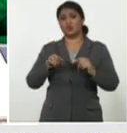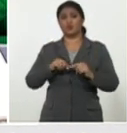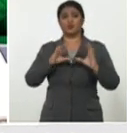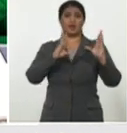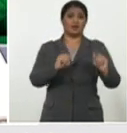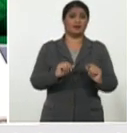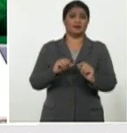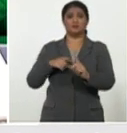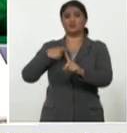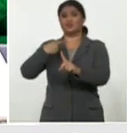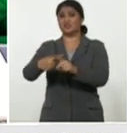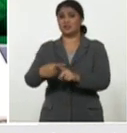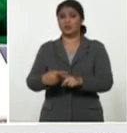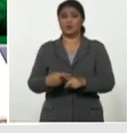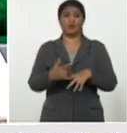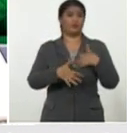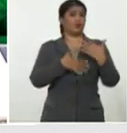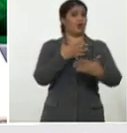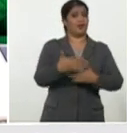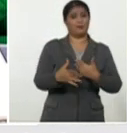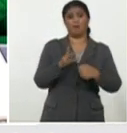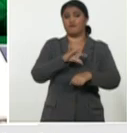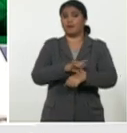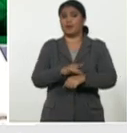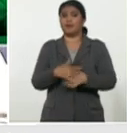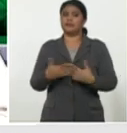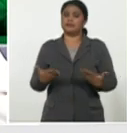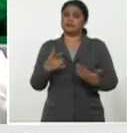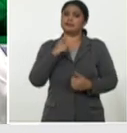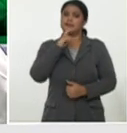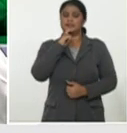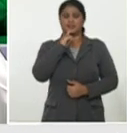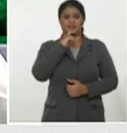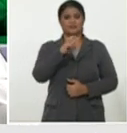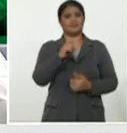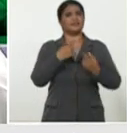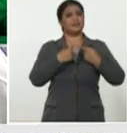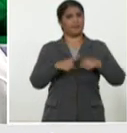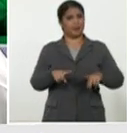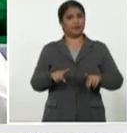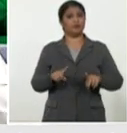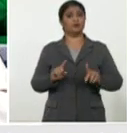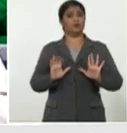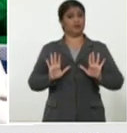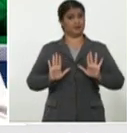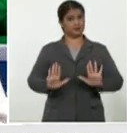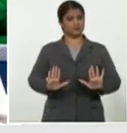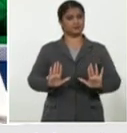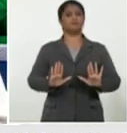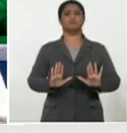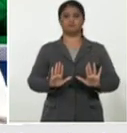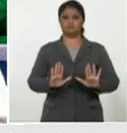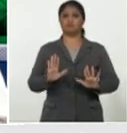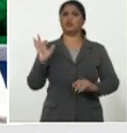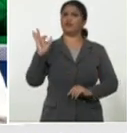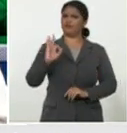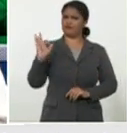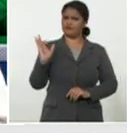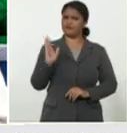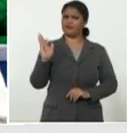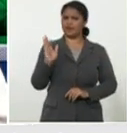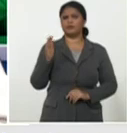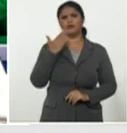de todas formas a celebrarlo, a festejarlo, con el debido comportamiento,